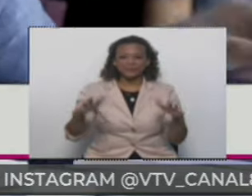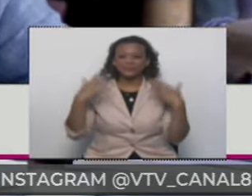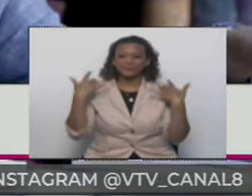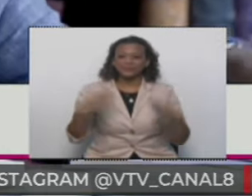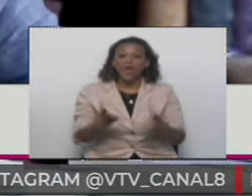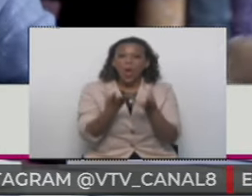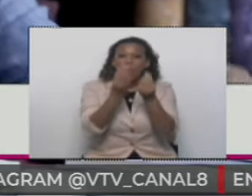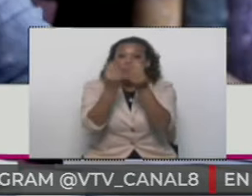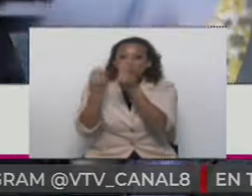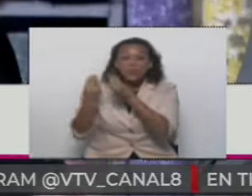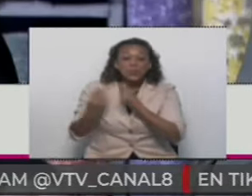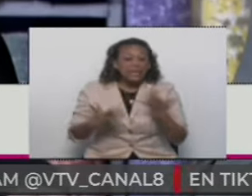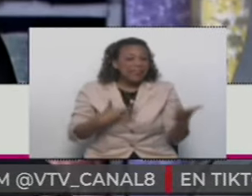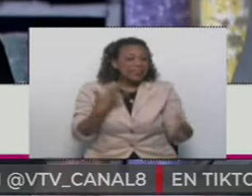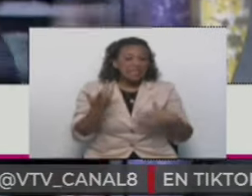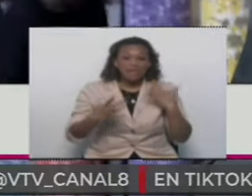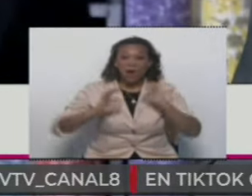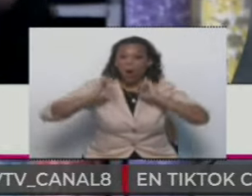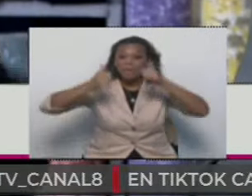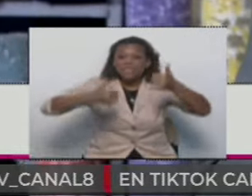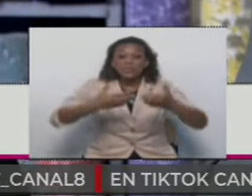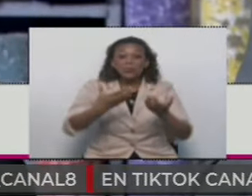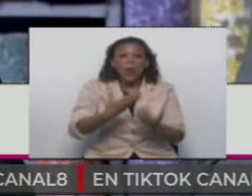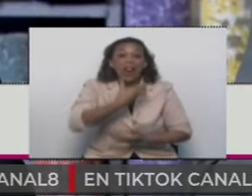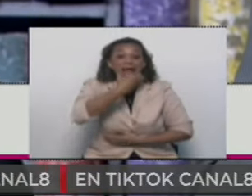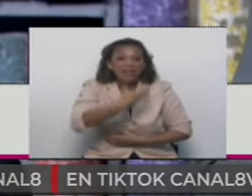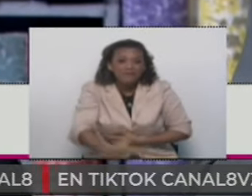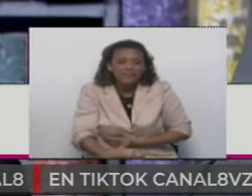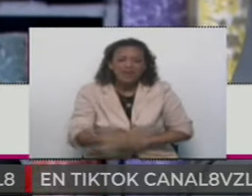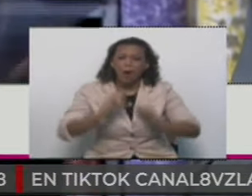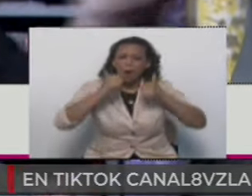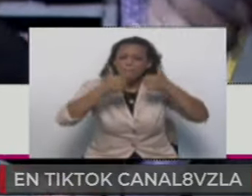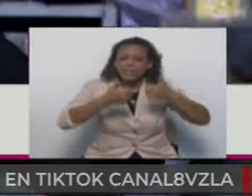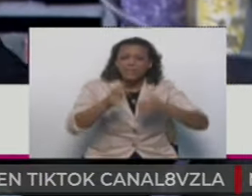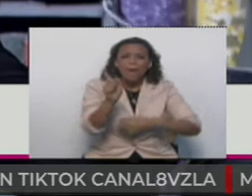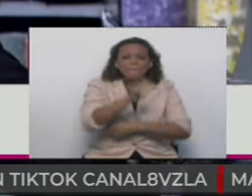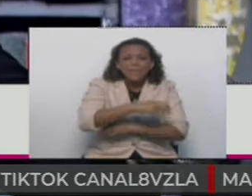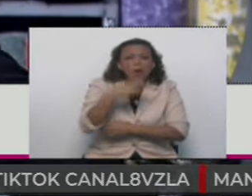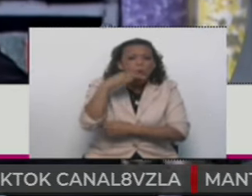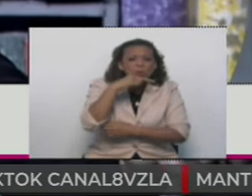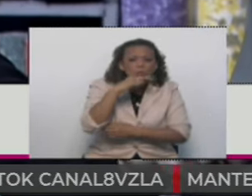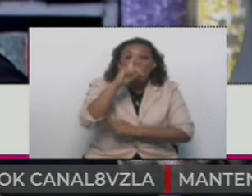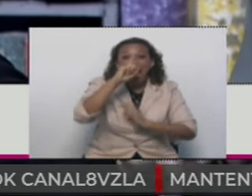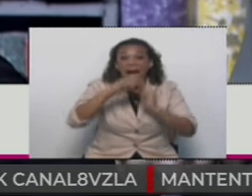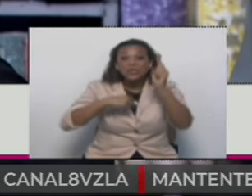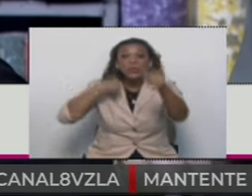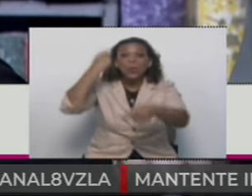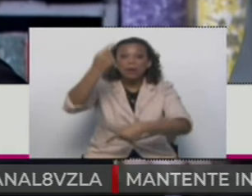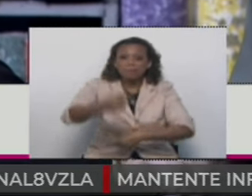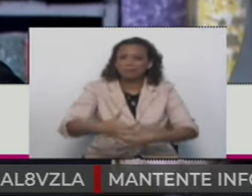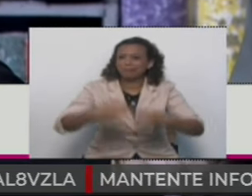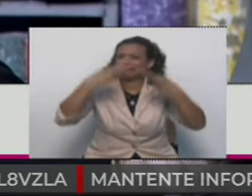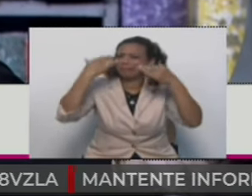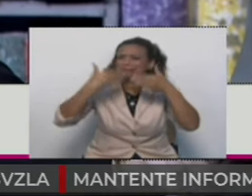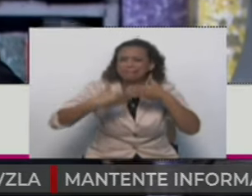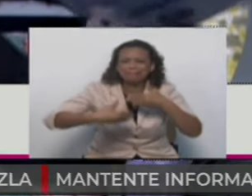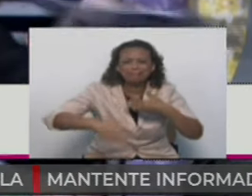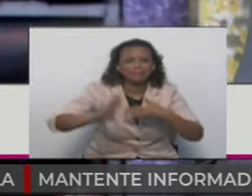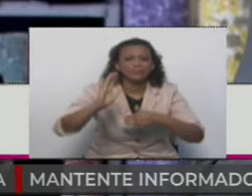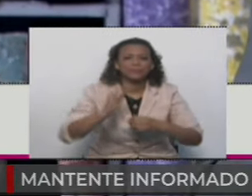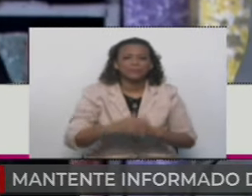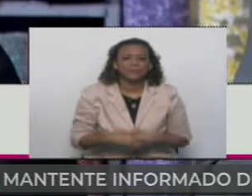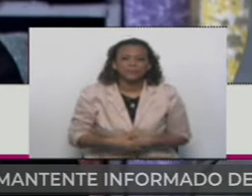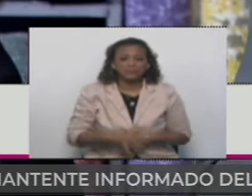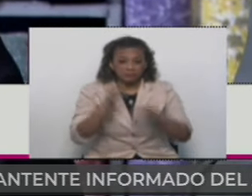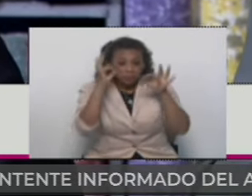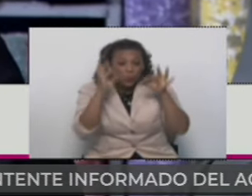con, como le dije, empezó la Navidad, empezó el béisbol este mes. Creo que el año que viene tenemos aquí la Serie del Caribe, ¿verdad, presidente? No